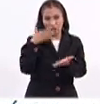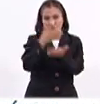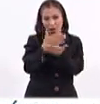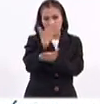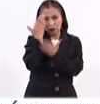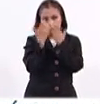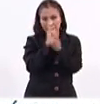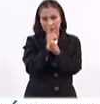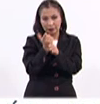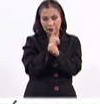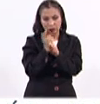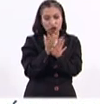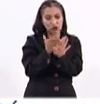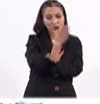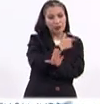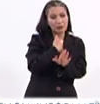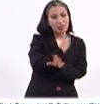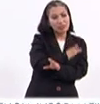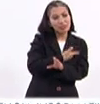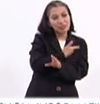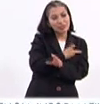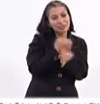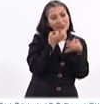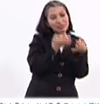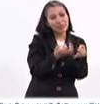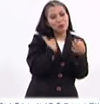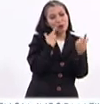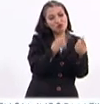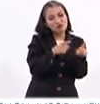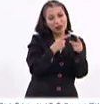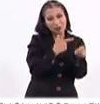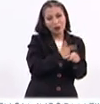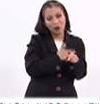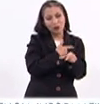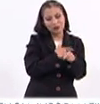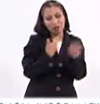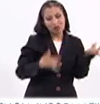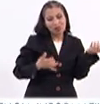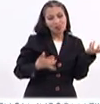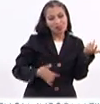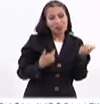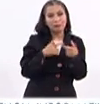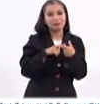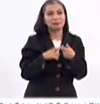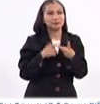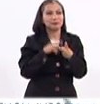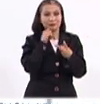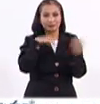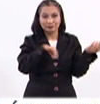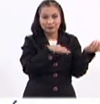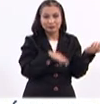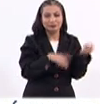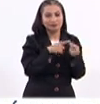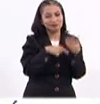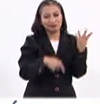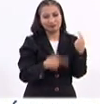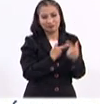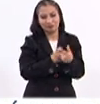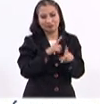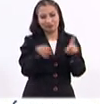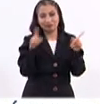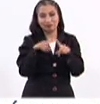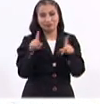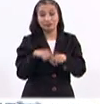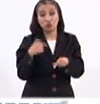a la carrera, ya tenía gustos musicales. Ya me gustaba tocar guitarra, violín y así.